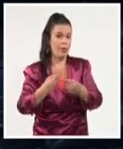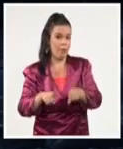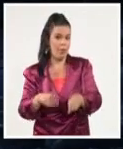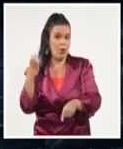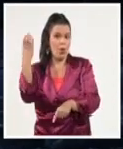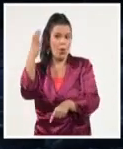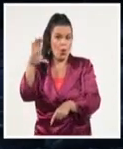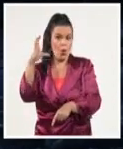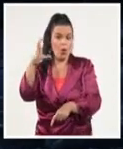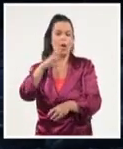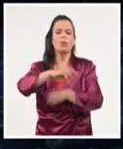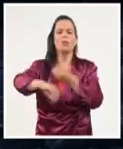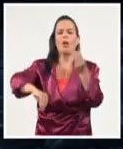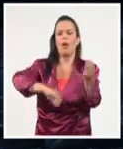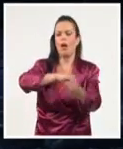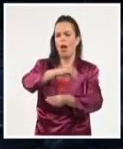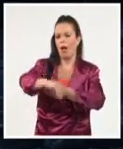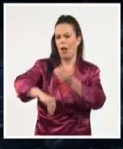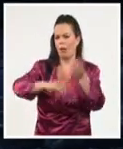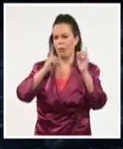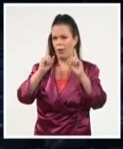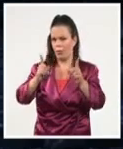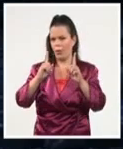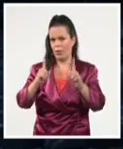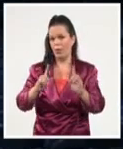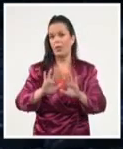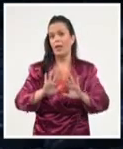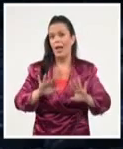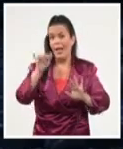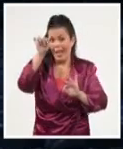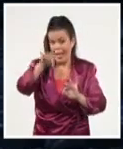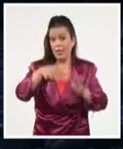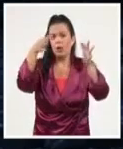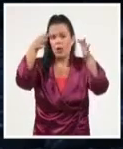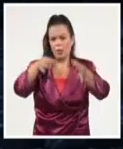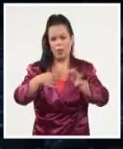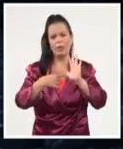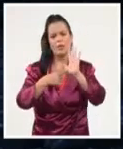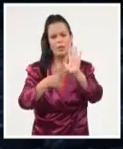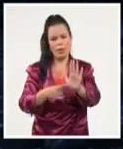otra tras su sacudión popular, eso ya se respira en las nuevas